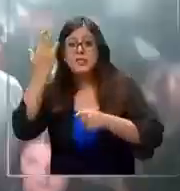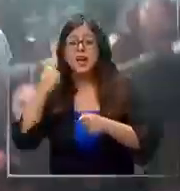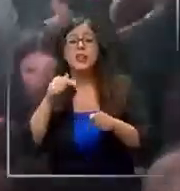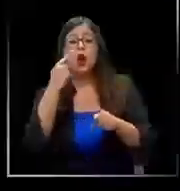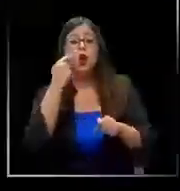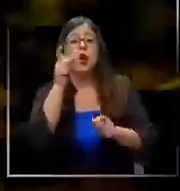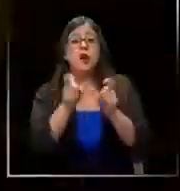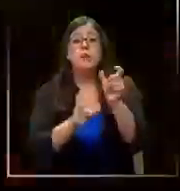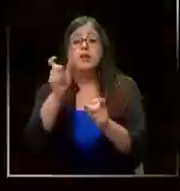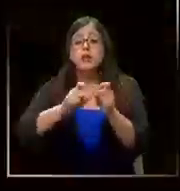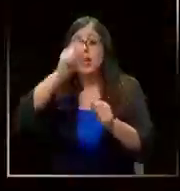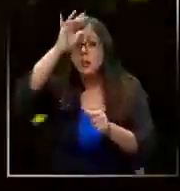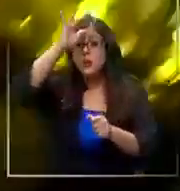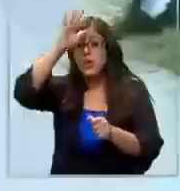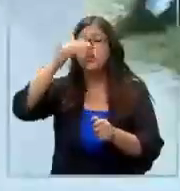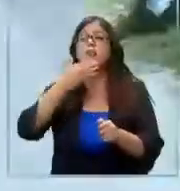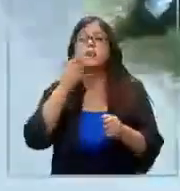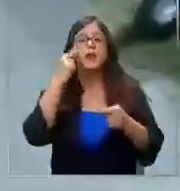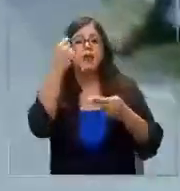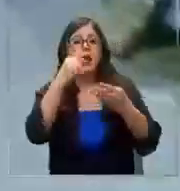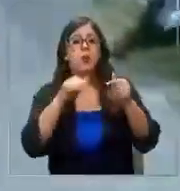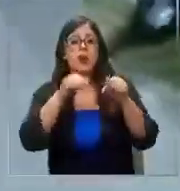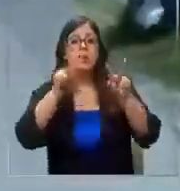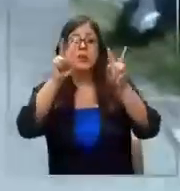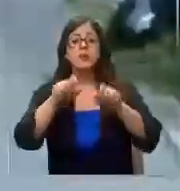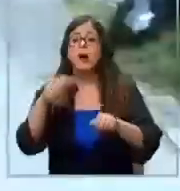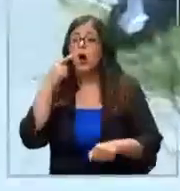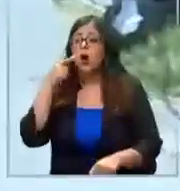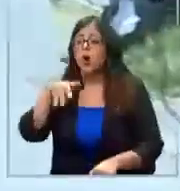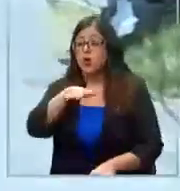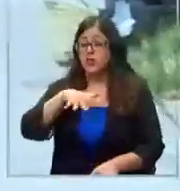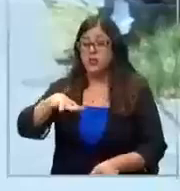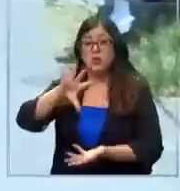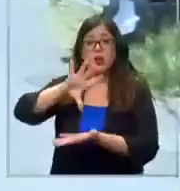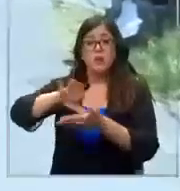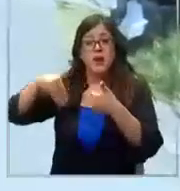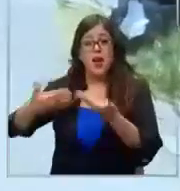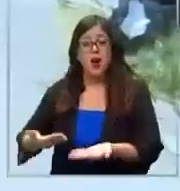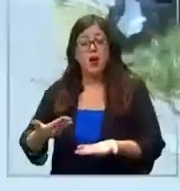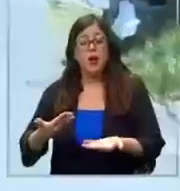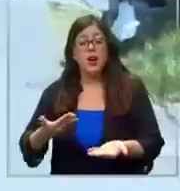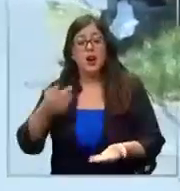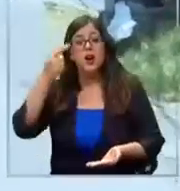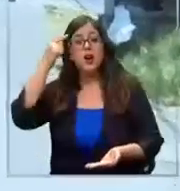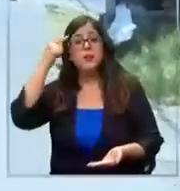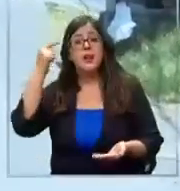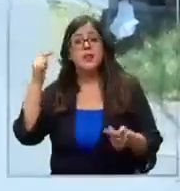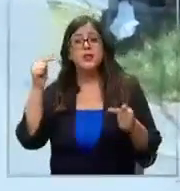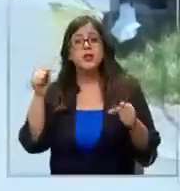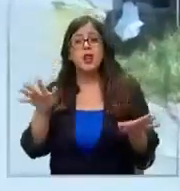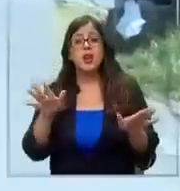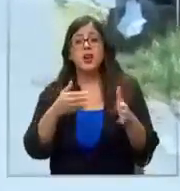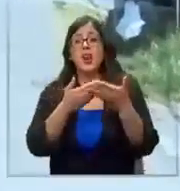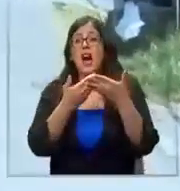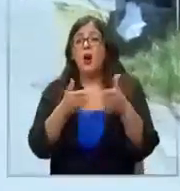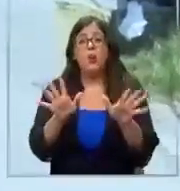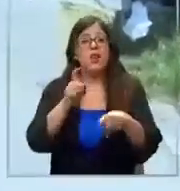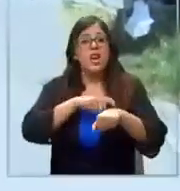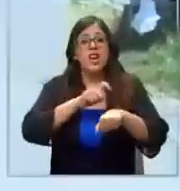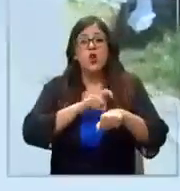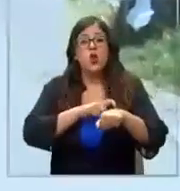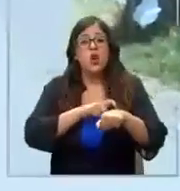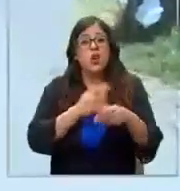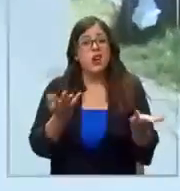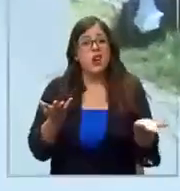Puente Altinos analizan también la medida. Mira, la verdad es que hoy día, como está el país, siento que la hecatombe está a cualquier hora del día, entonces no sé si